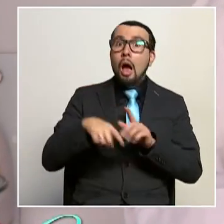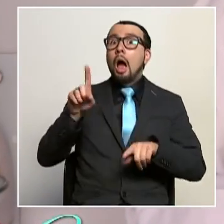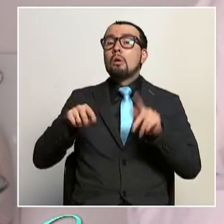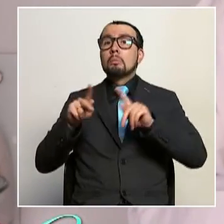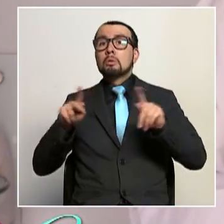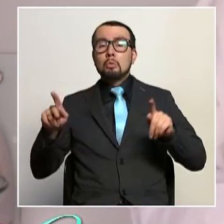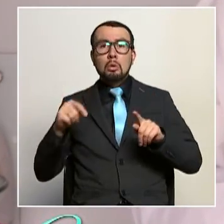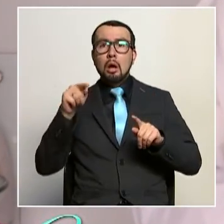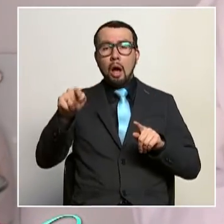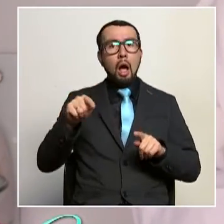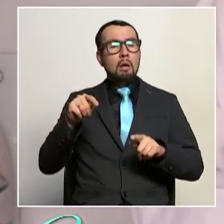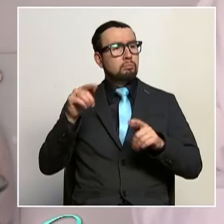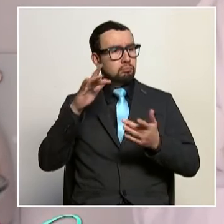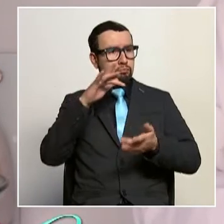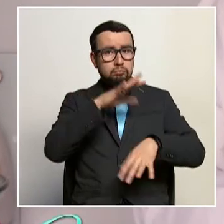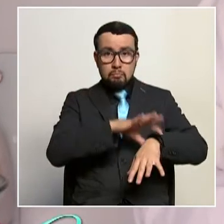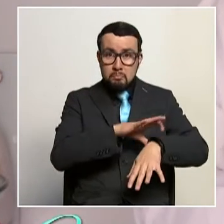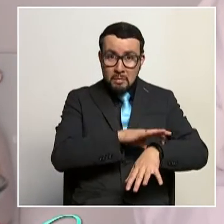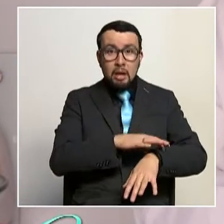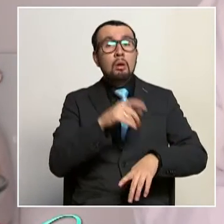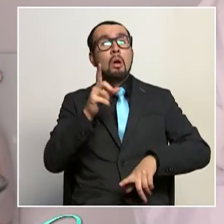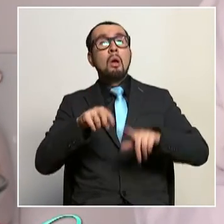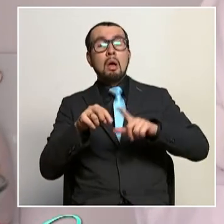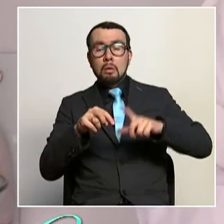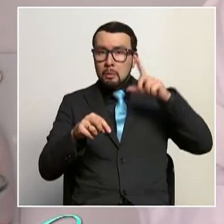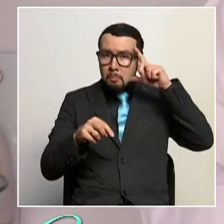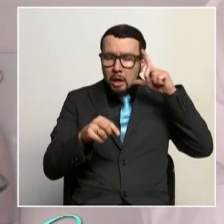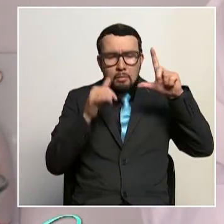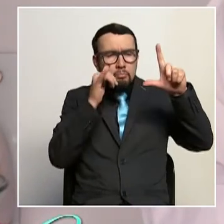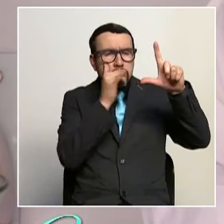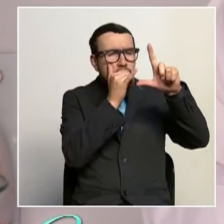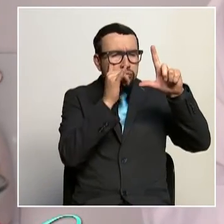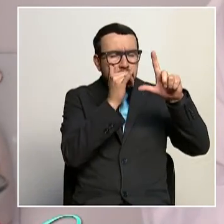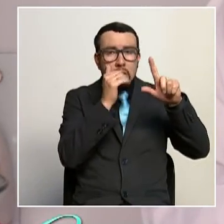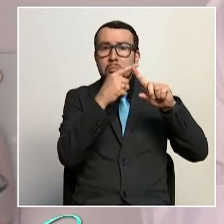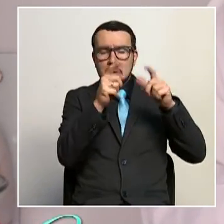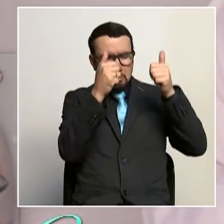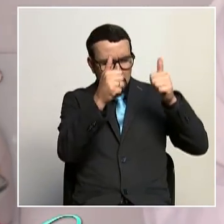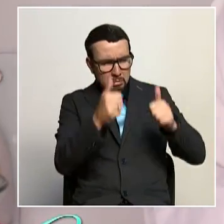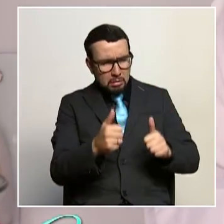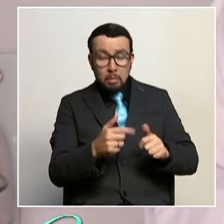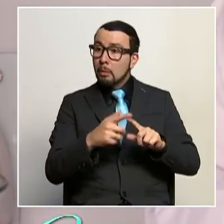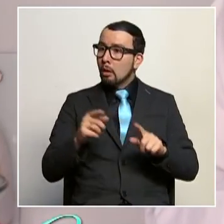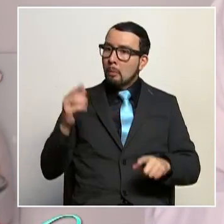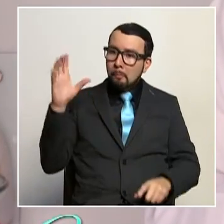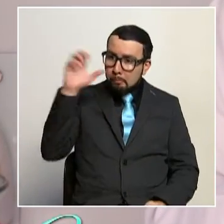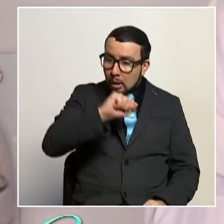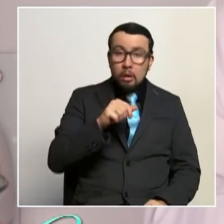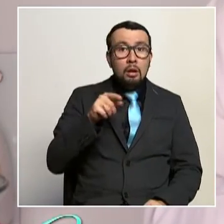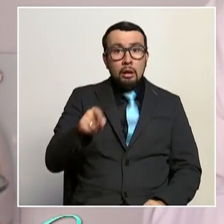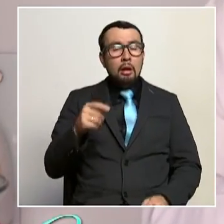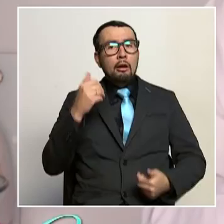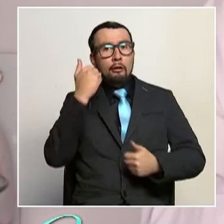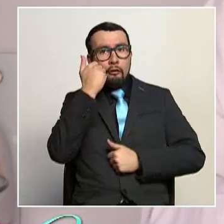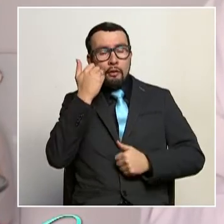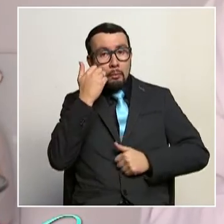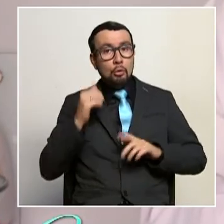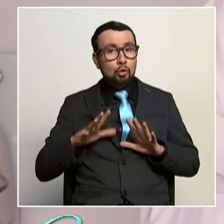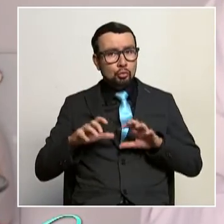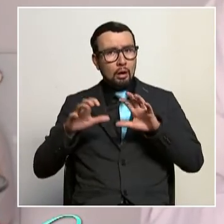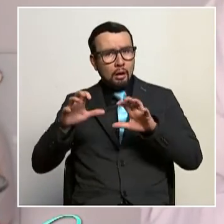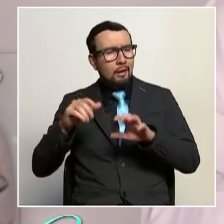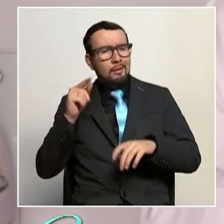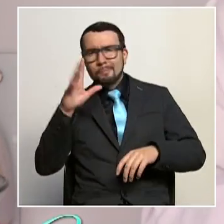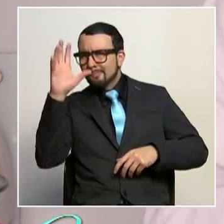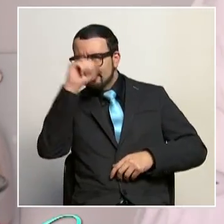con citologías, aún con colposcopia buenas, y terminan con un cáncer, porque no le hicieron la ecografía a ver qué estaba pasando en